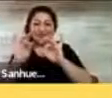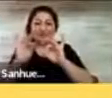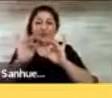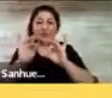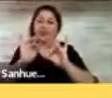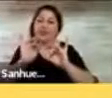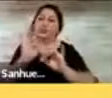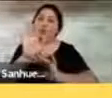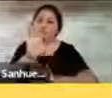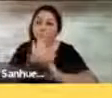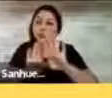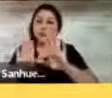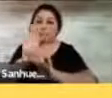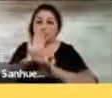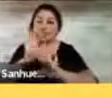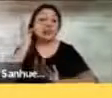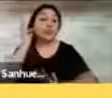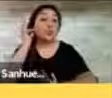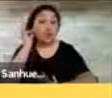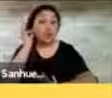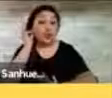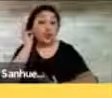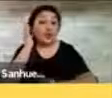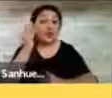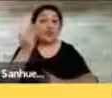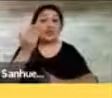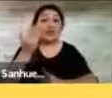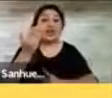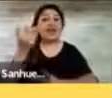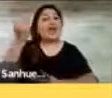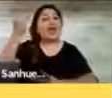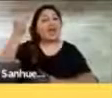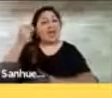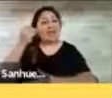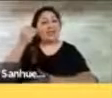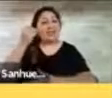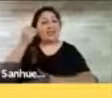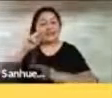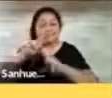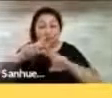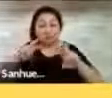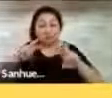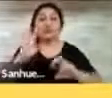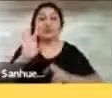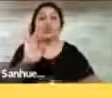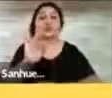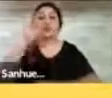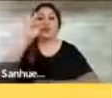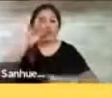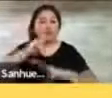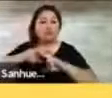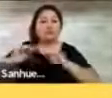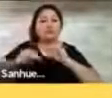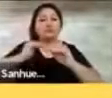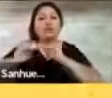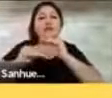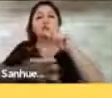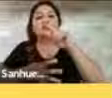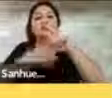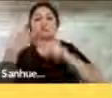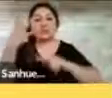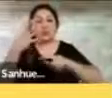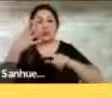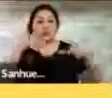cuidada de mujeres que hubieran, como he dicho, algún avance o descubrimiento o aporte en estas cuatro áreas, que acá están de nuevo